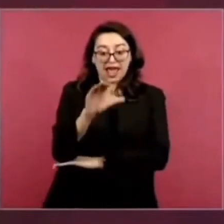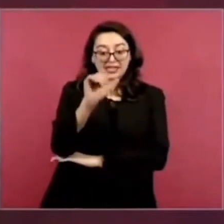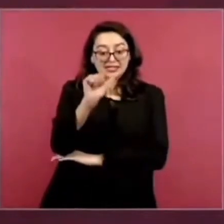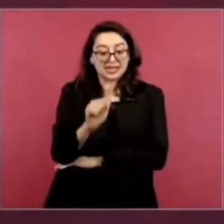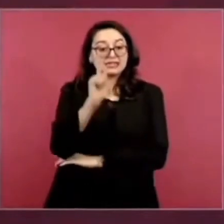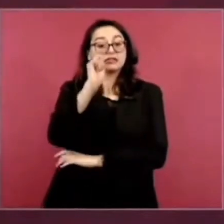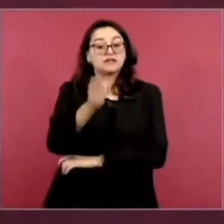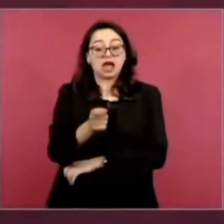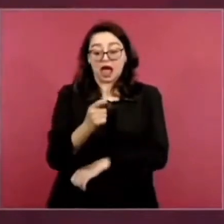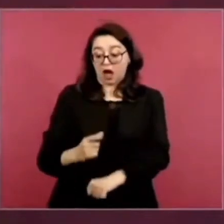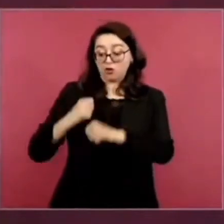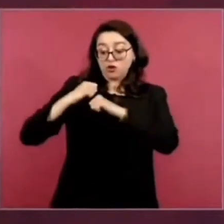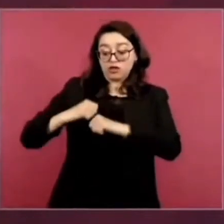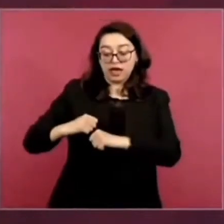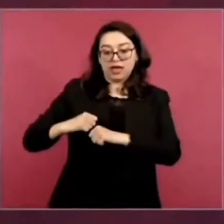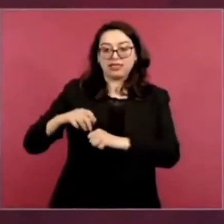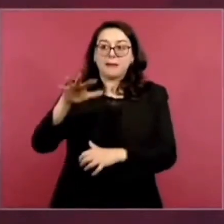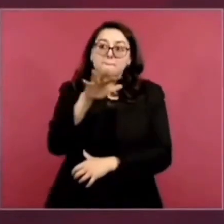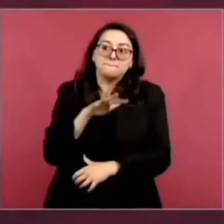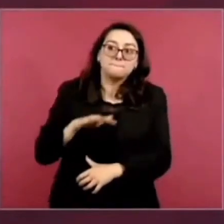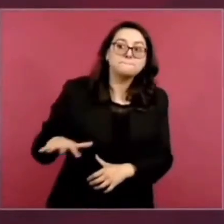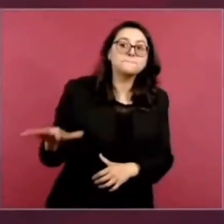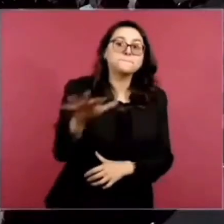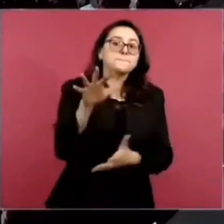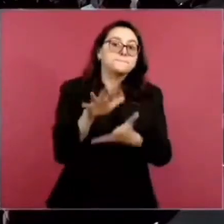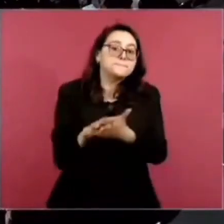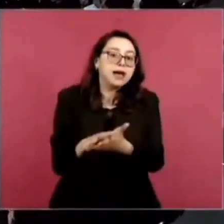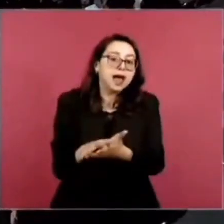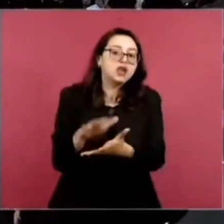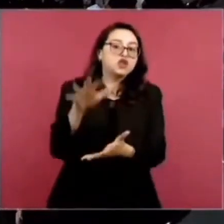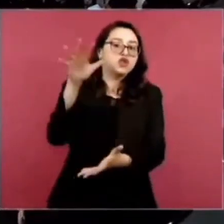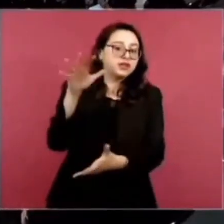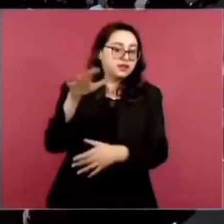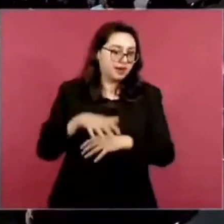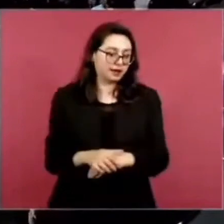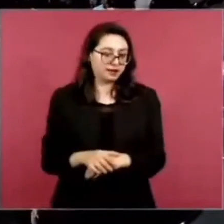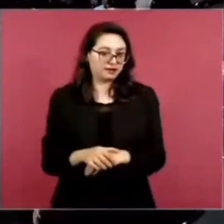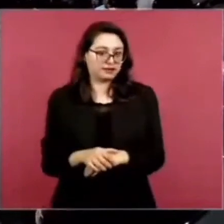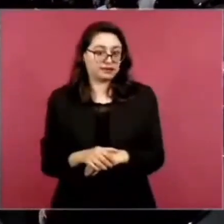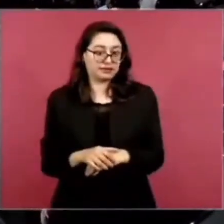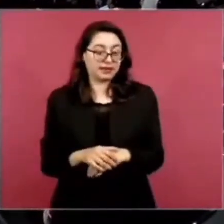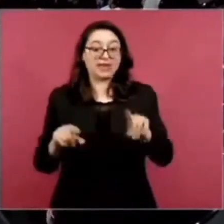Es distinto a la oligarquía.